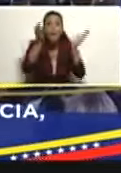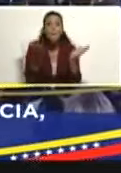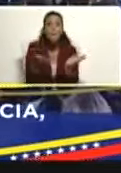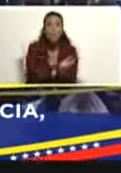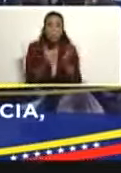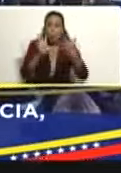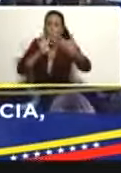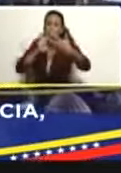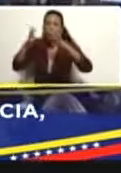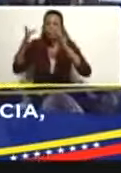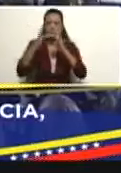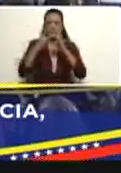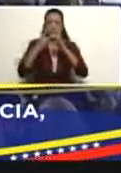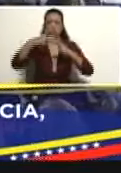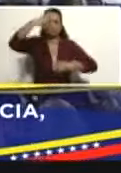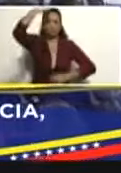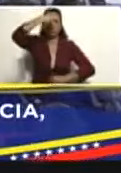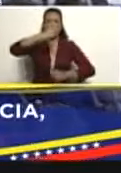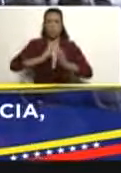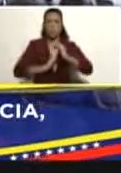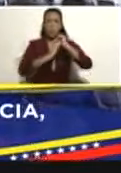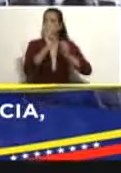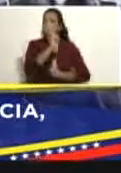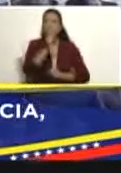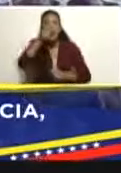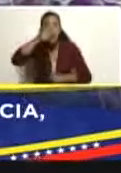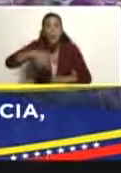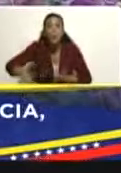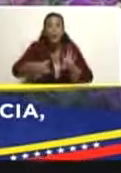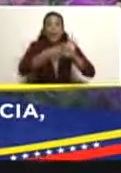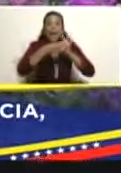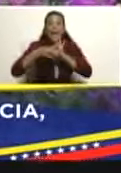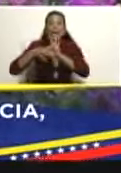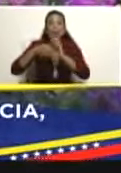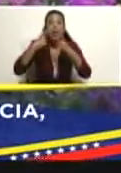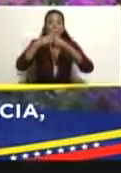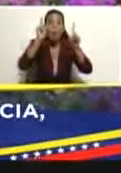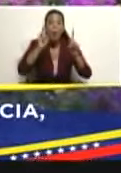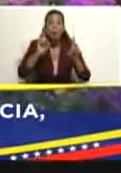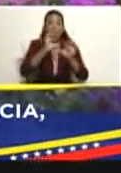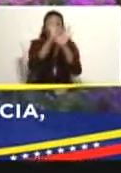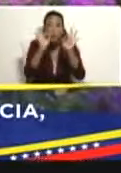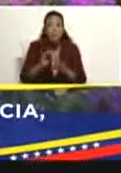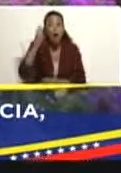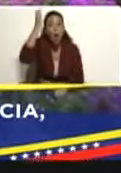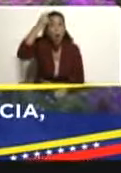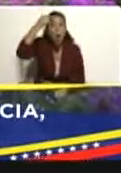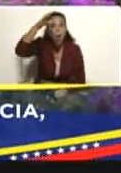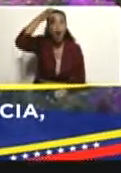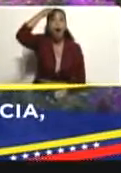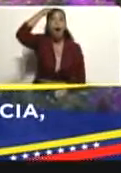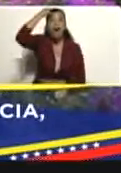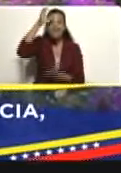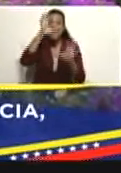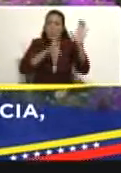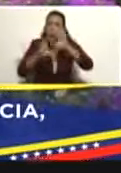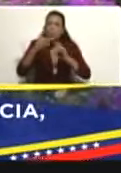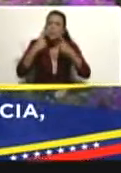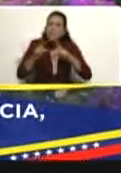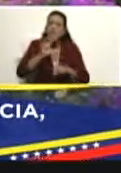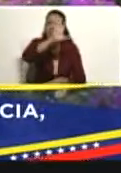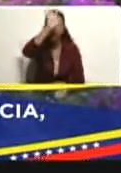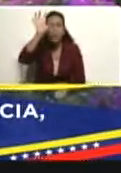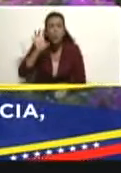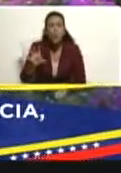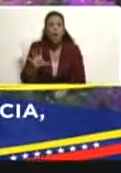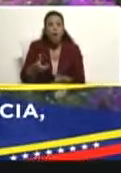multipolar, del encuentro con los pueblos y con otros sistemas de conocimiento, con otros sistemas de ciencia y tecnología,